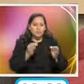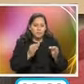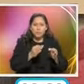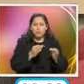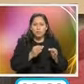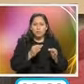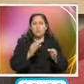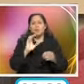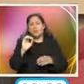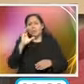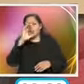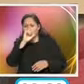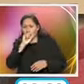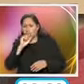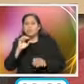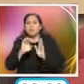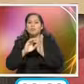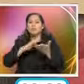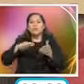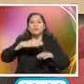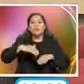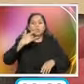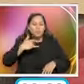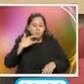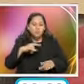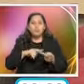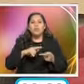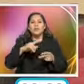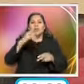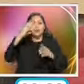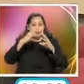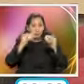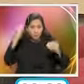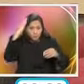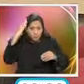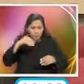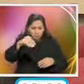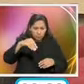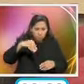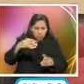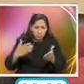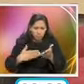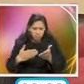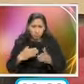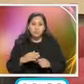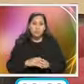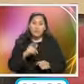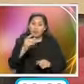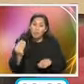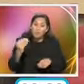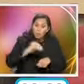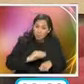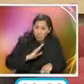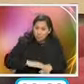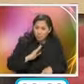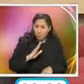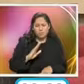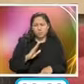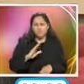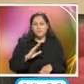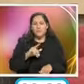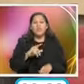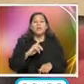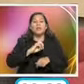o caliente? Por ejemplo, unos nopales, unas calabacitas guisadas. Evidentemente no le agregues extras que dañan